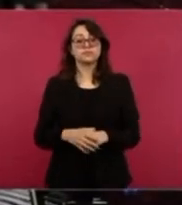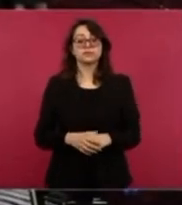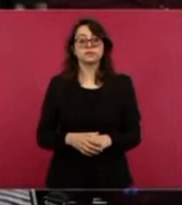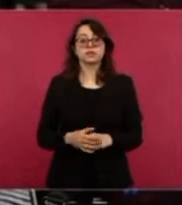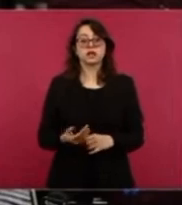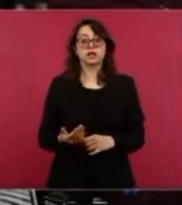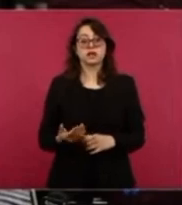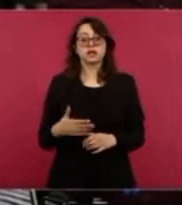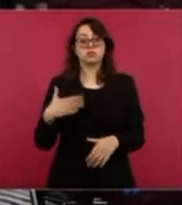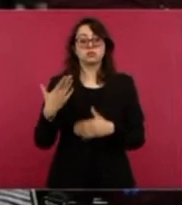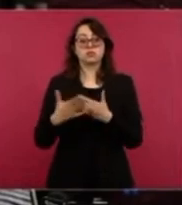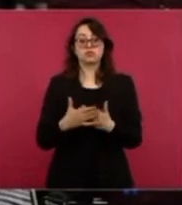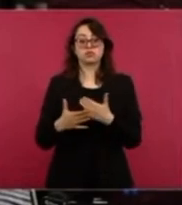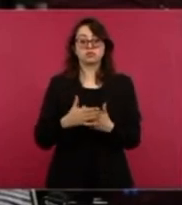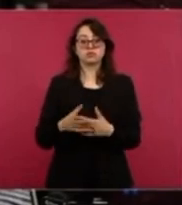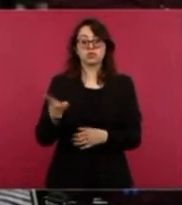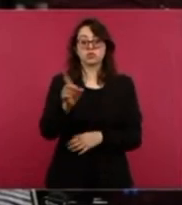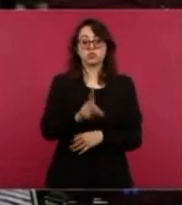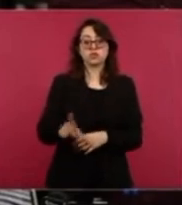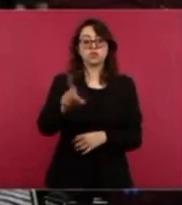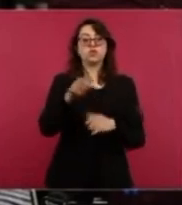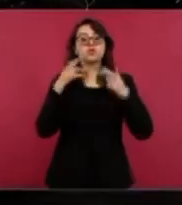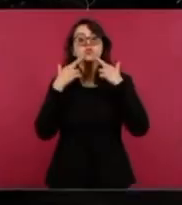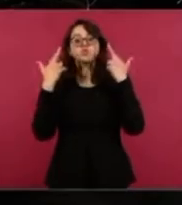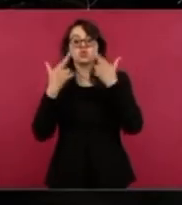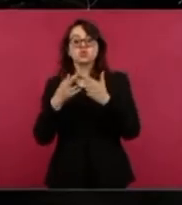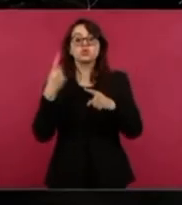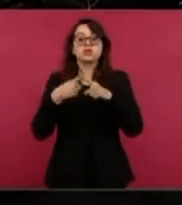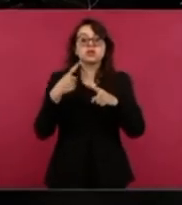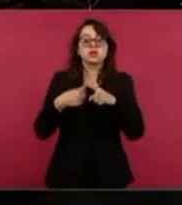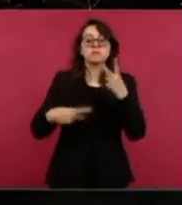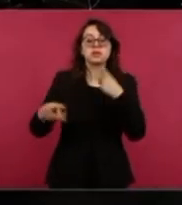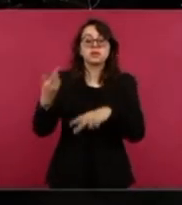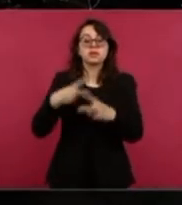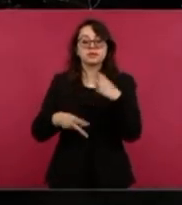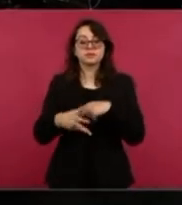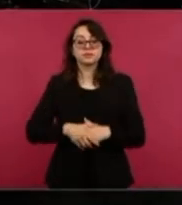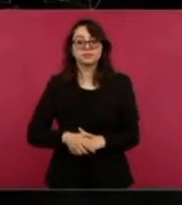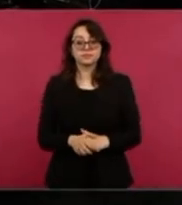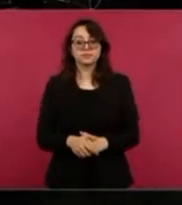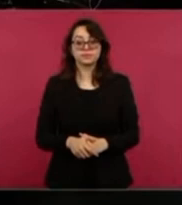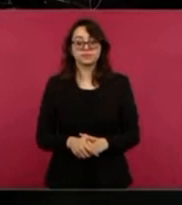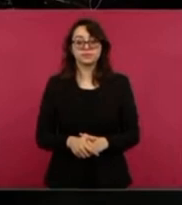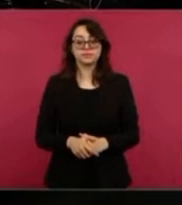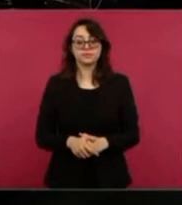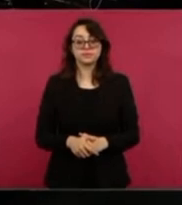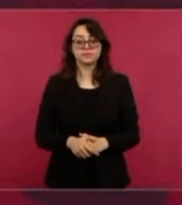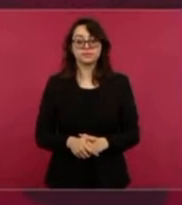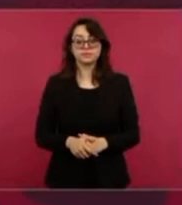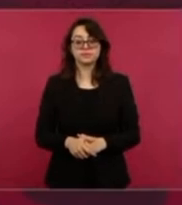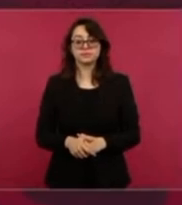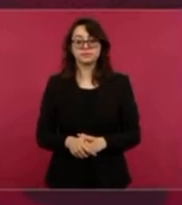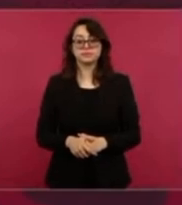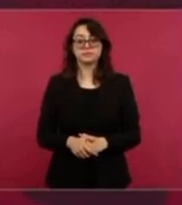semana, del domingo particularmente. Gracias. Bueno, van a estar